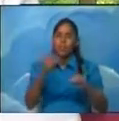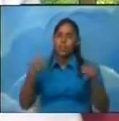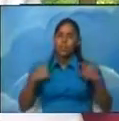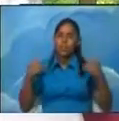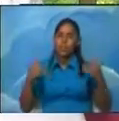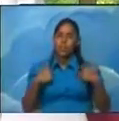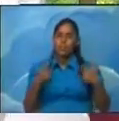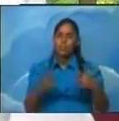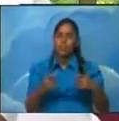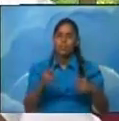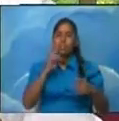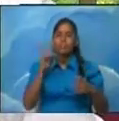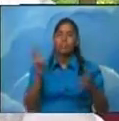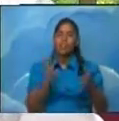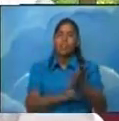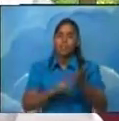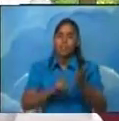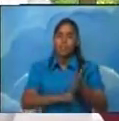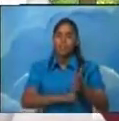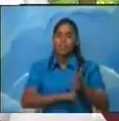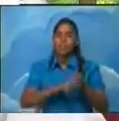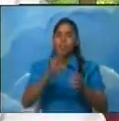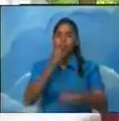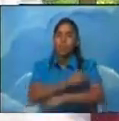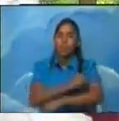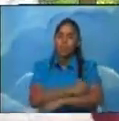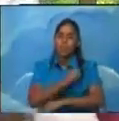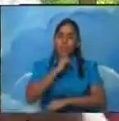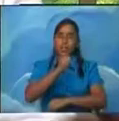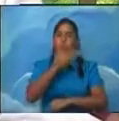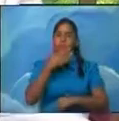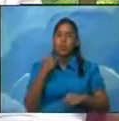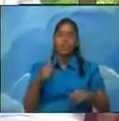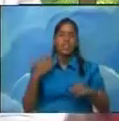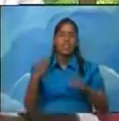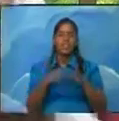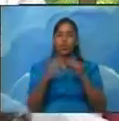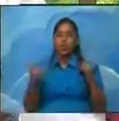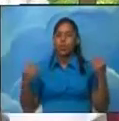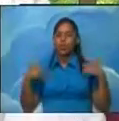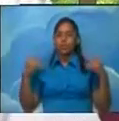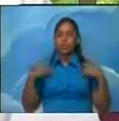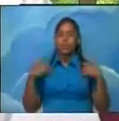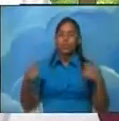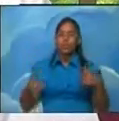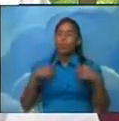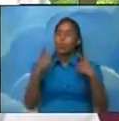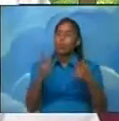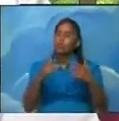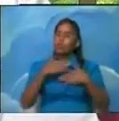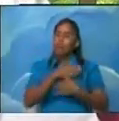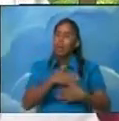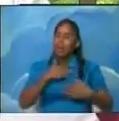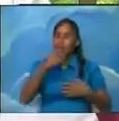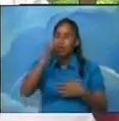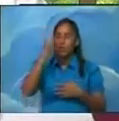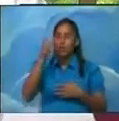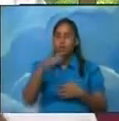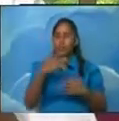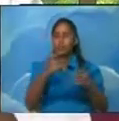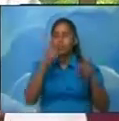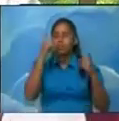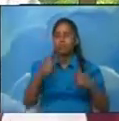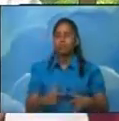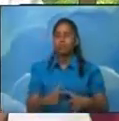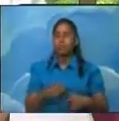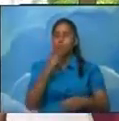holocaustos? Ciertamente, dice, el obedecer es mejor que todos los sacrificios. ¿Cuánto le agrada a Dios que el ser humano